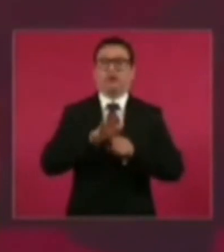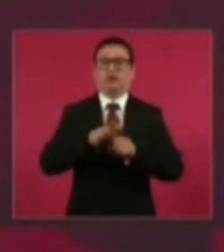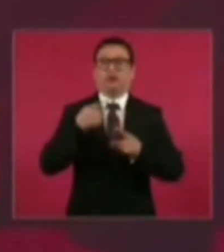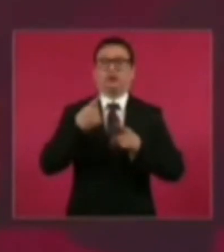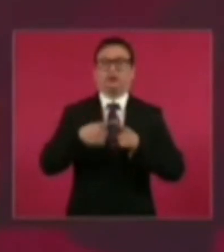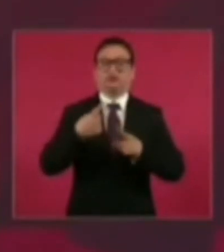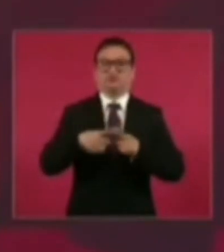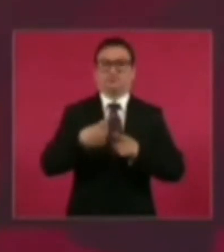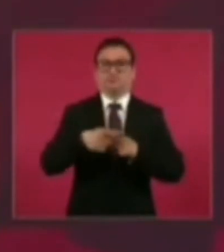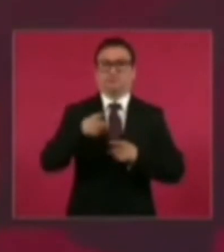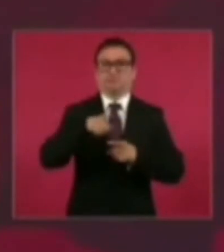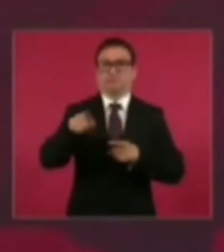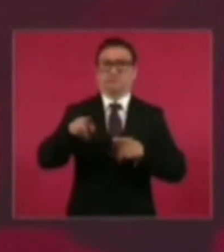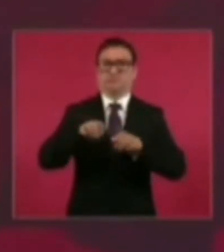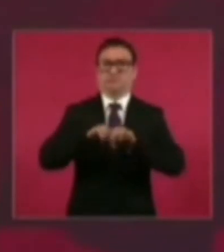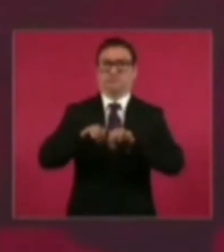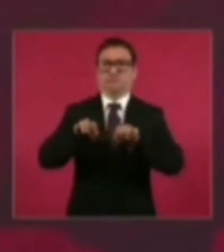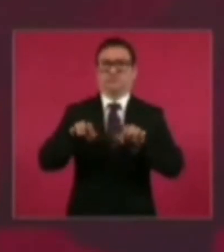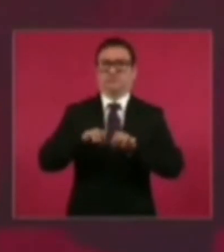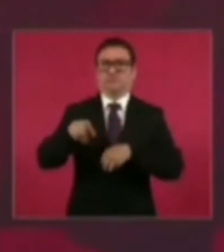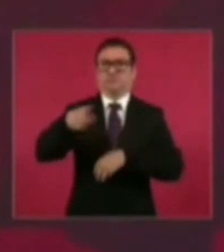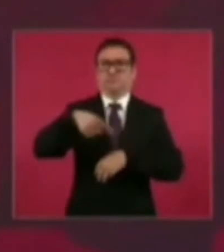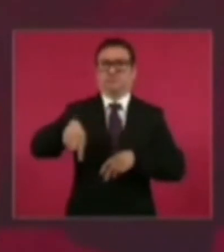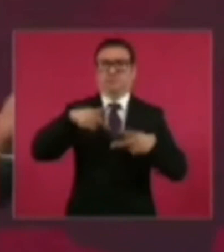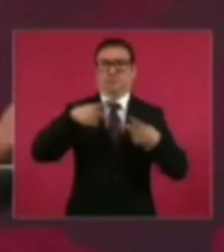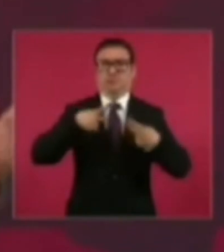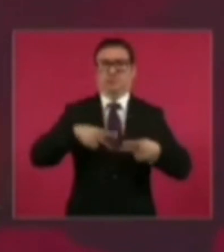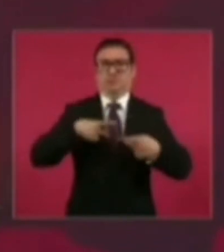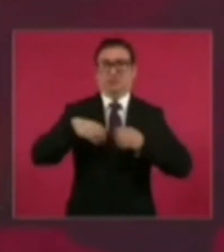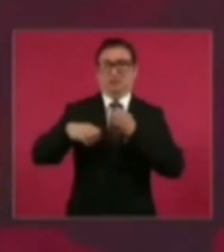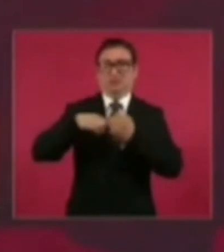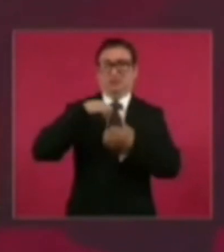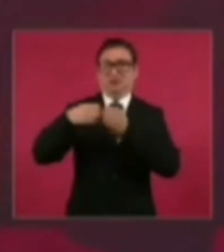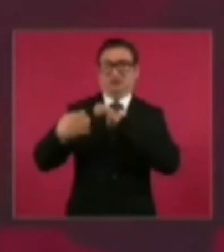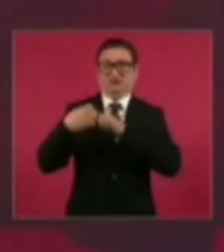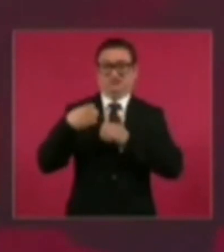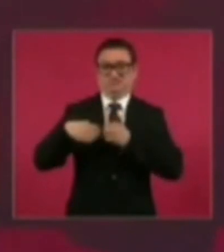nuestros adversarios que están enojados.